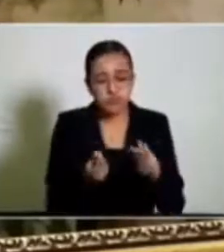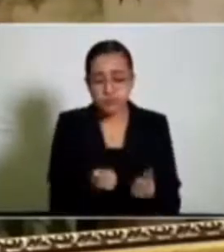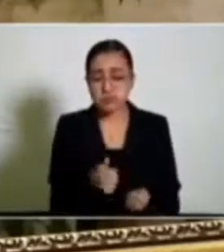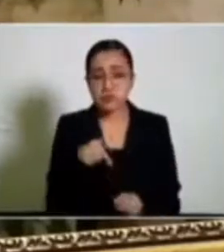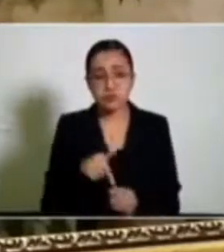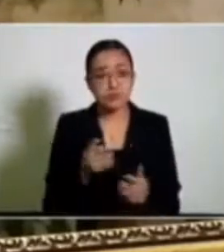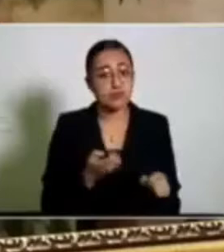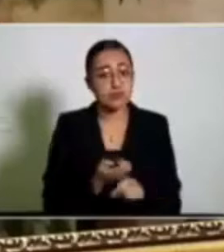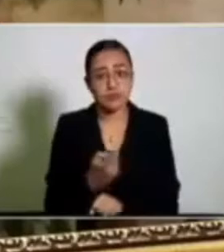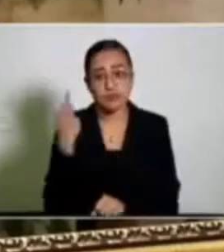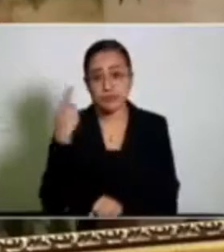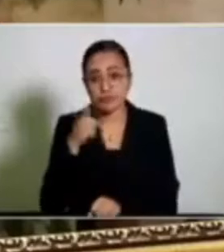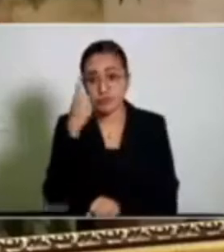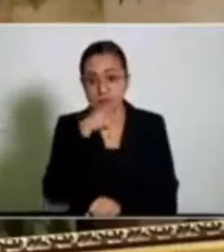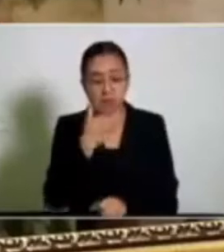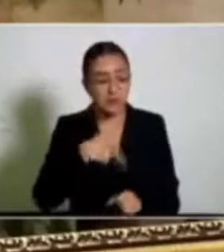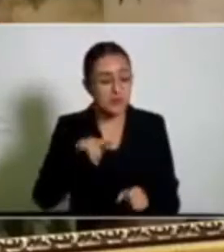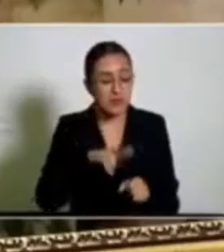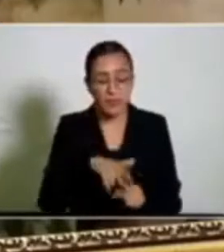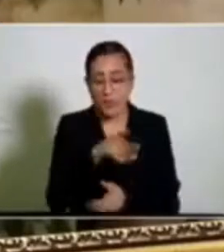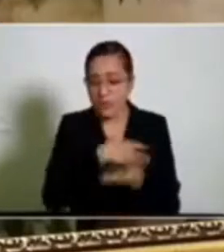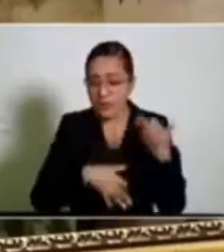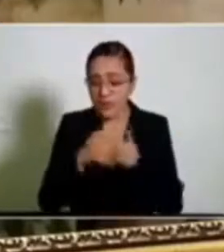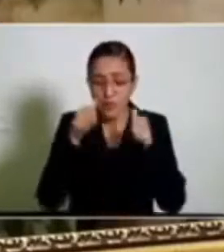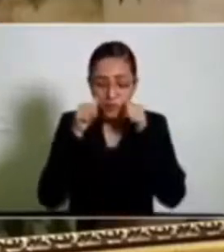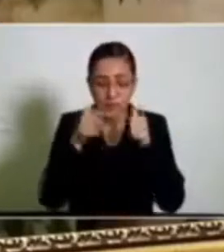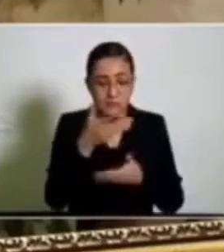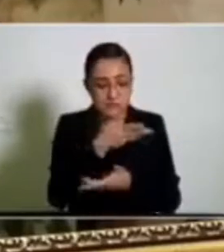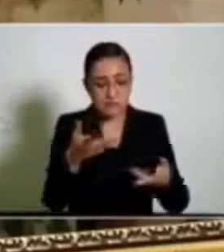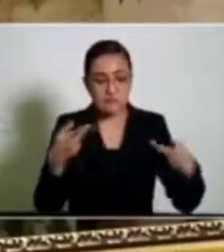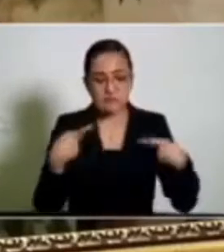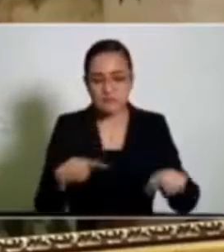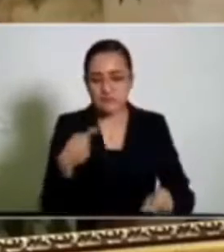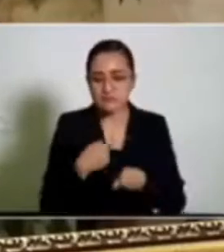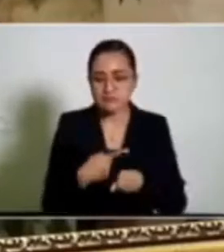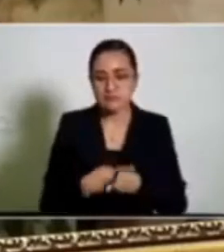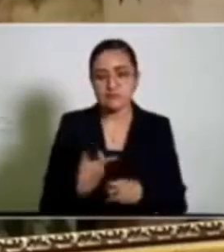de Puebla. Muy costosa.